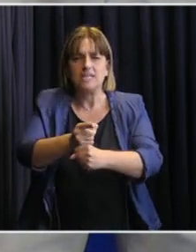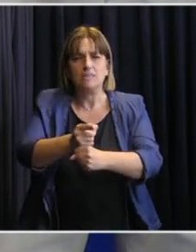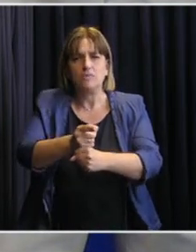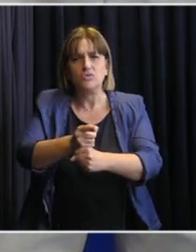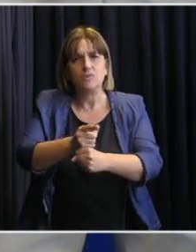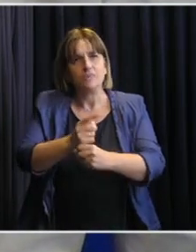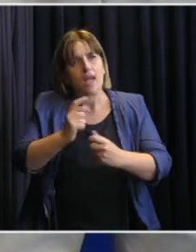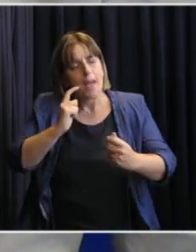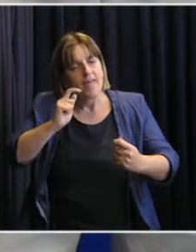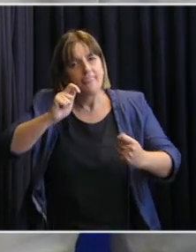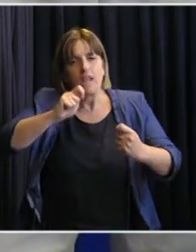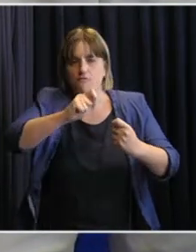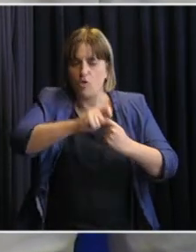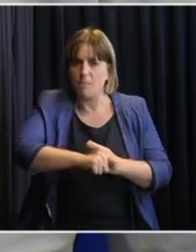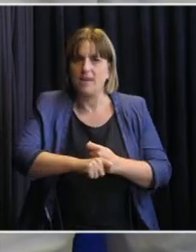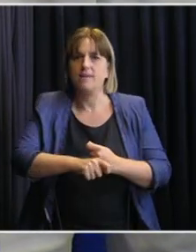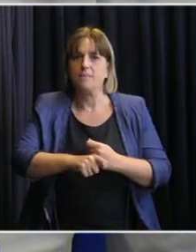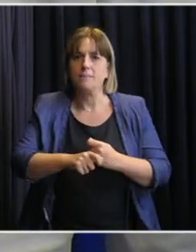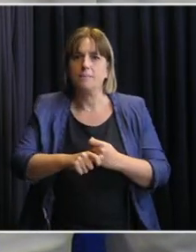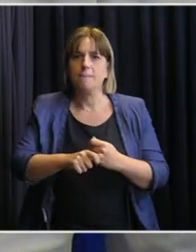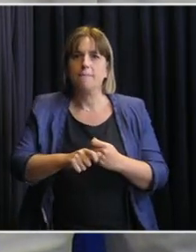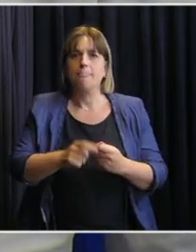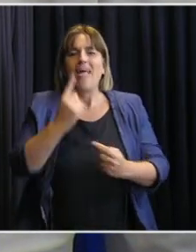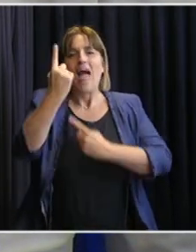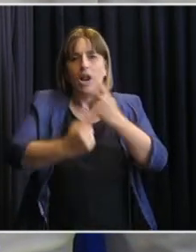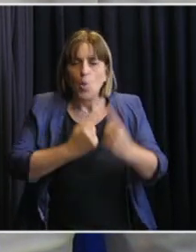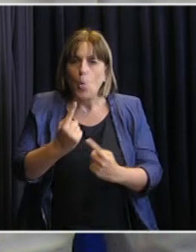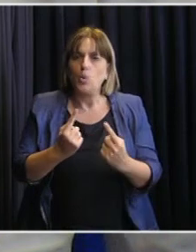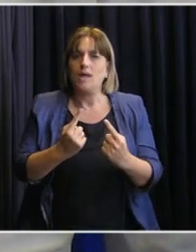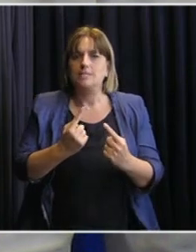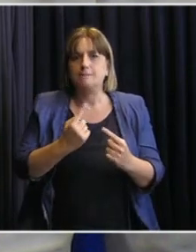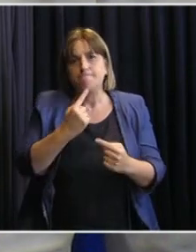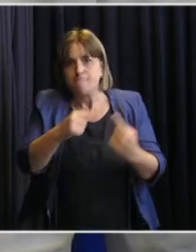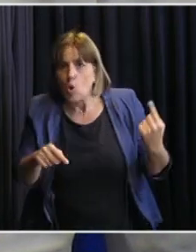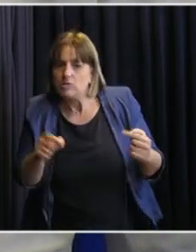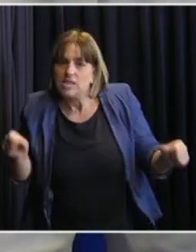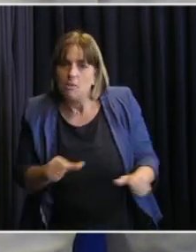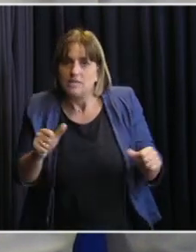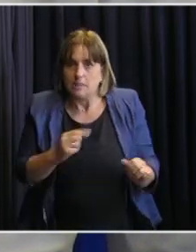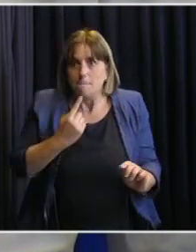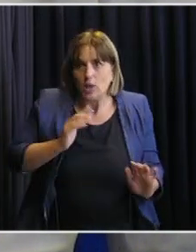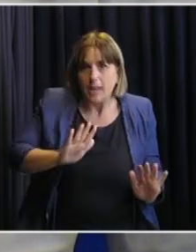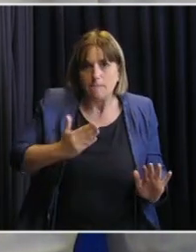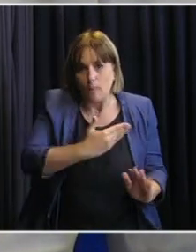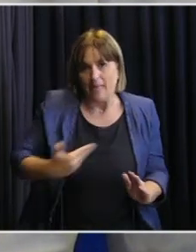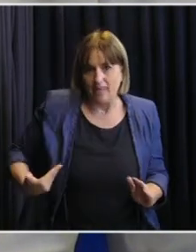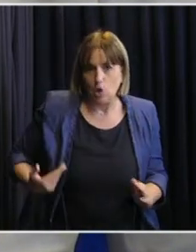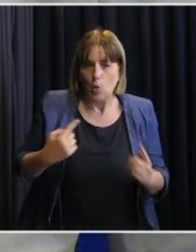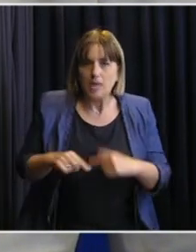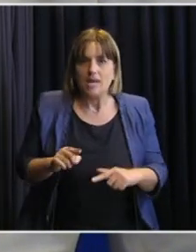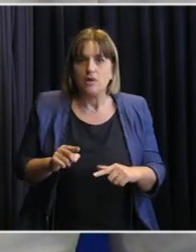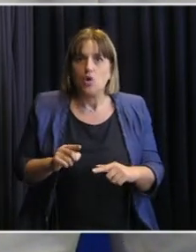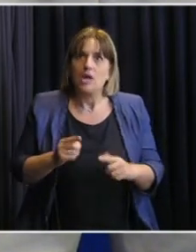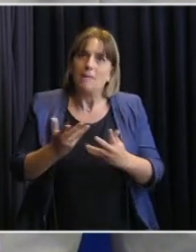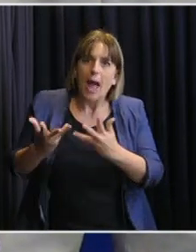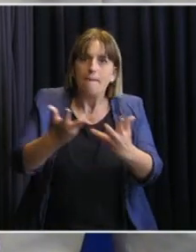cambiar, transformar, modificar algunas políticas que pensábamos llevar adelante para asistir